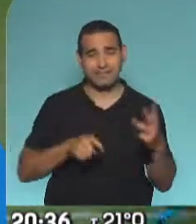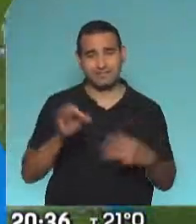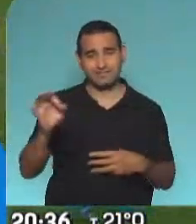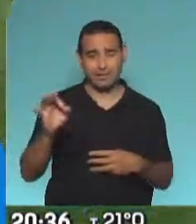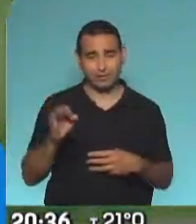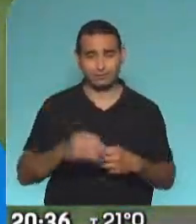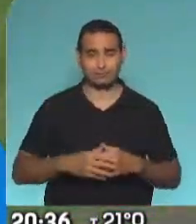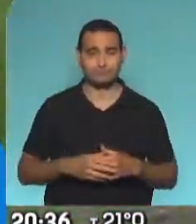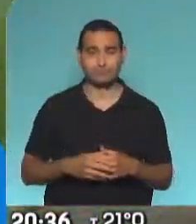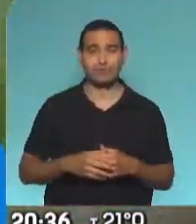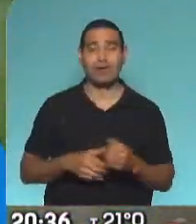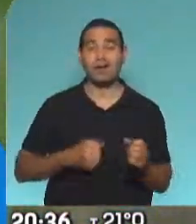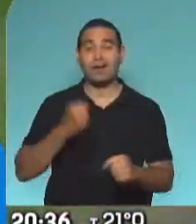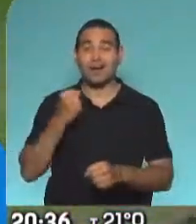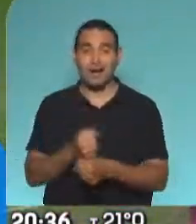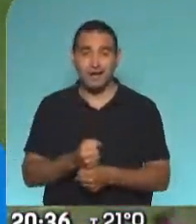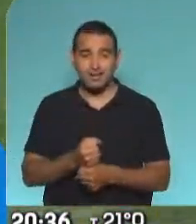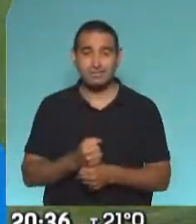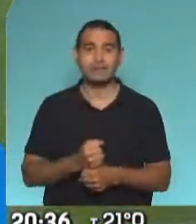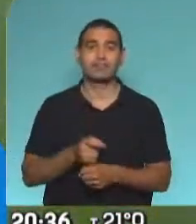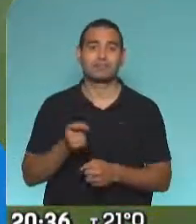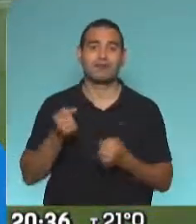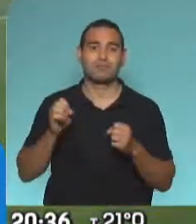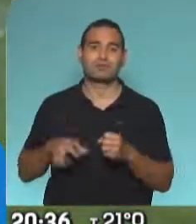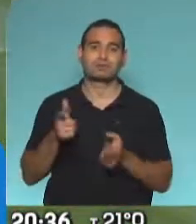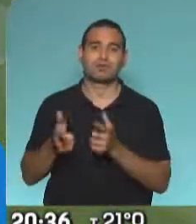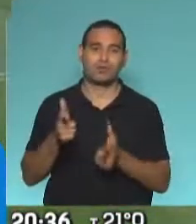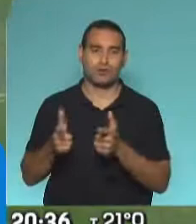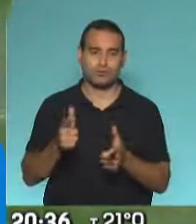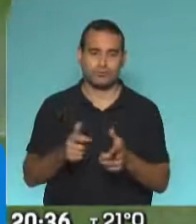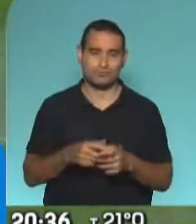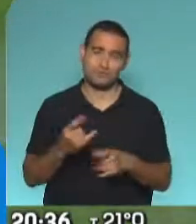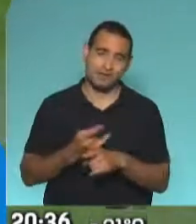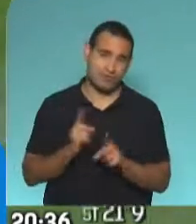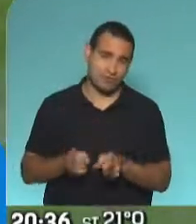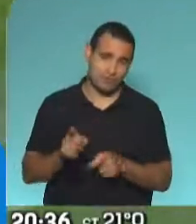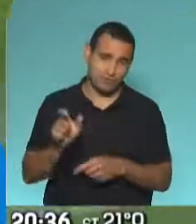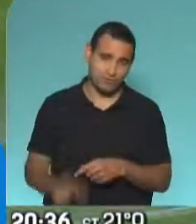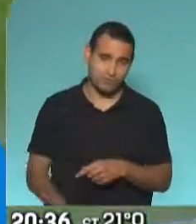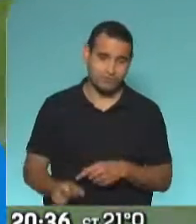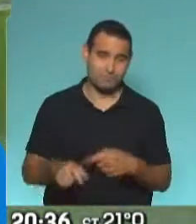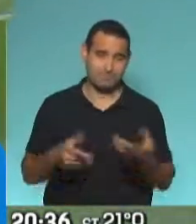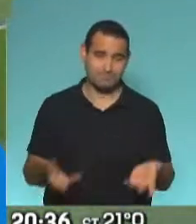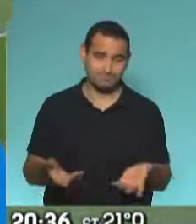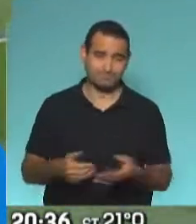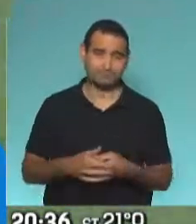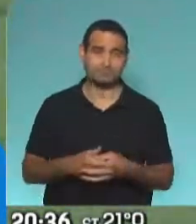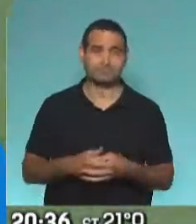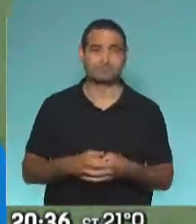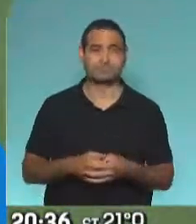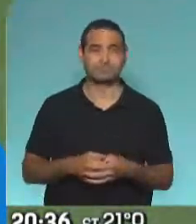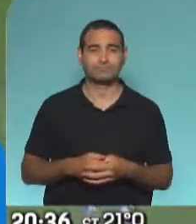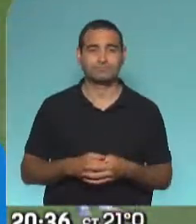Rosario, hasta que va a aparecer la carta goleadora. Sí, el mismo de siempre. No hace falta darle ni siquiera sinónimos